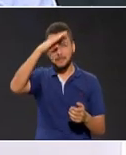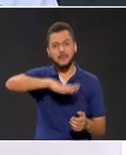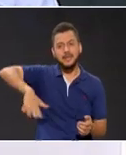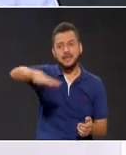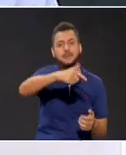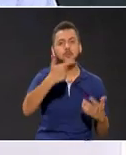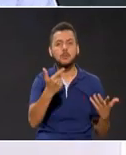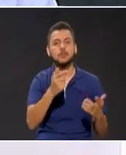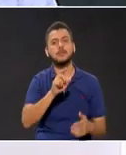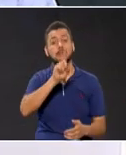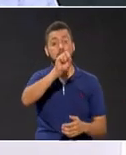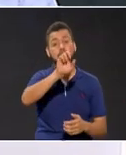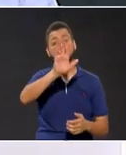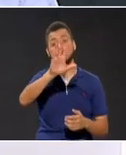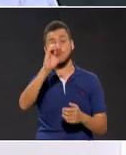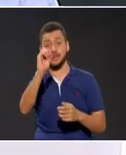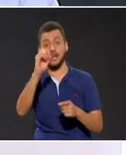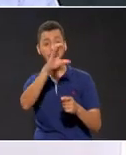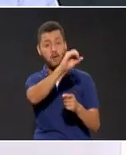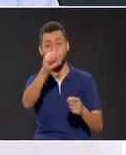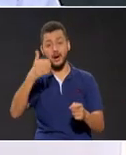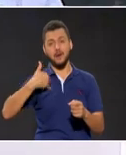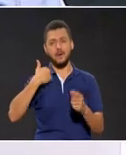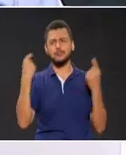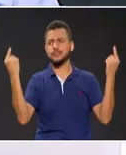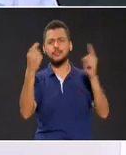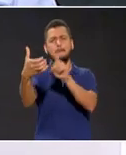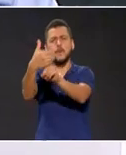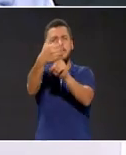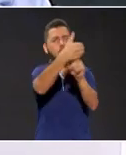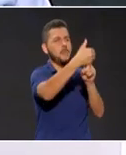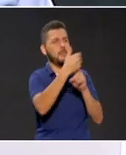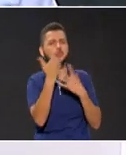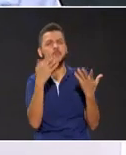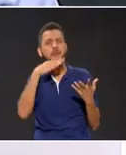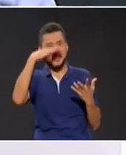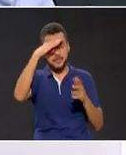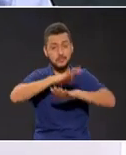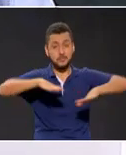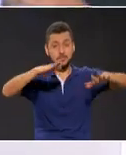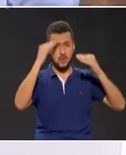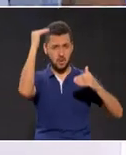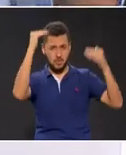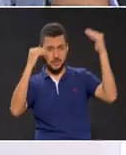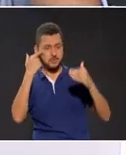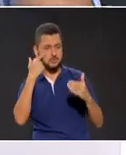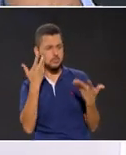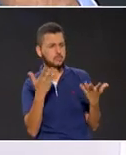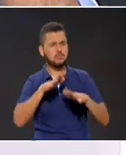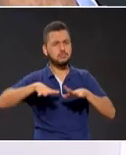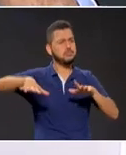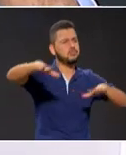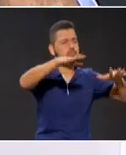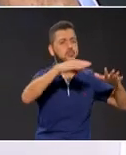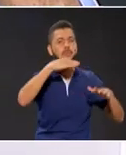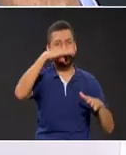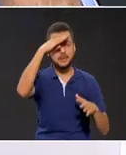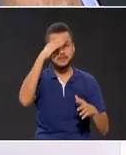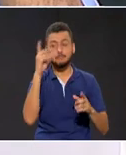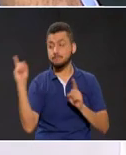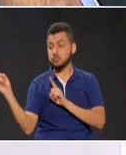jóvenes de Medellín con capacidades totalmente diferentes, de alto rendimiento, de proyección, donde la alcaldía con un proyecto de acompañamiento